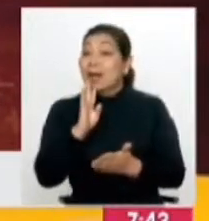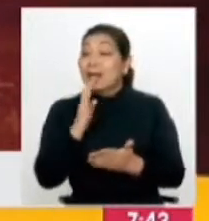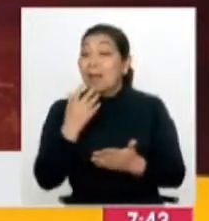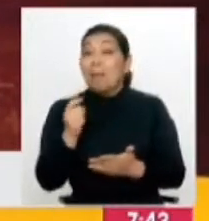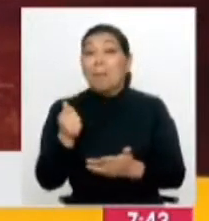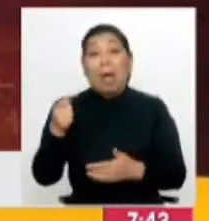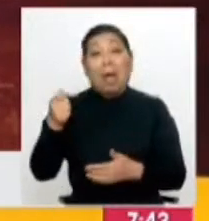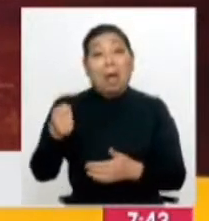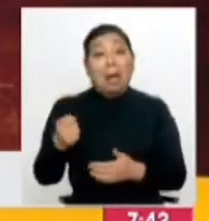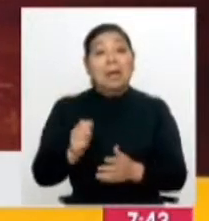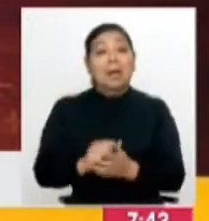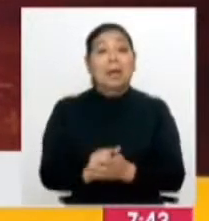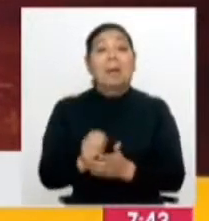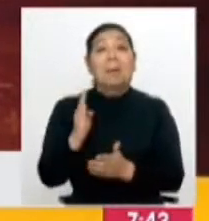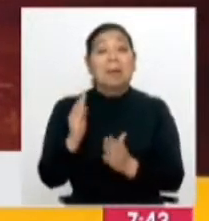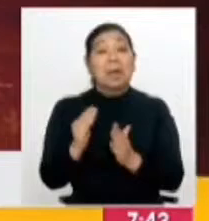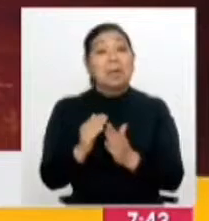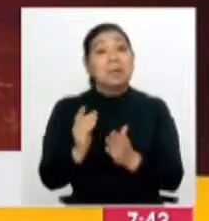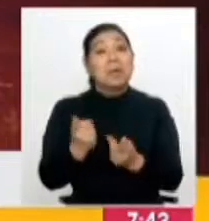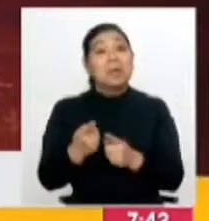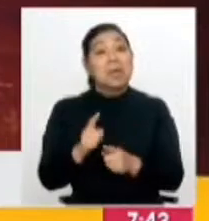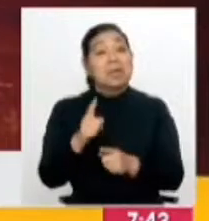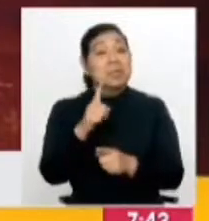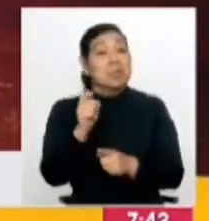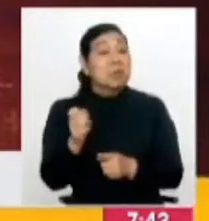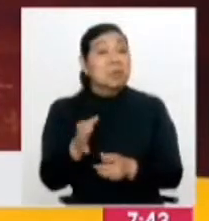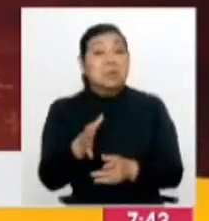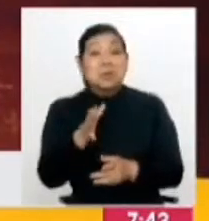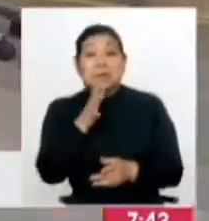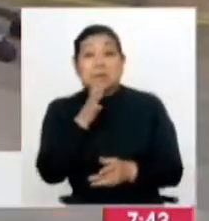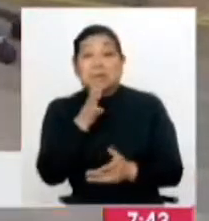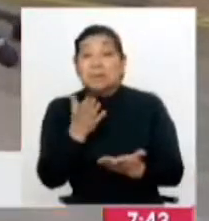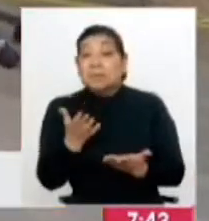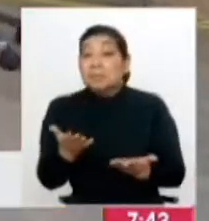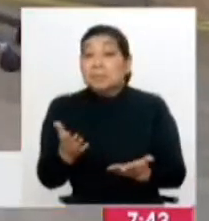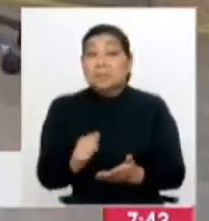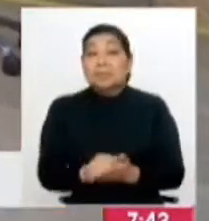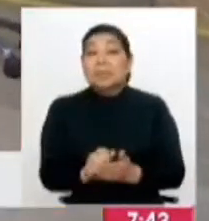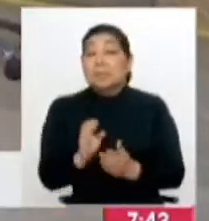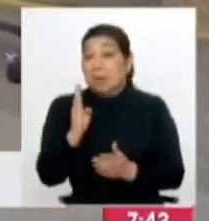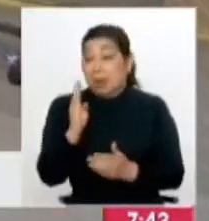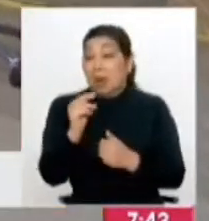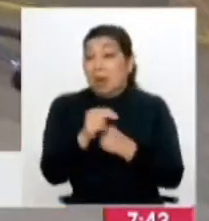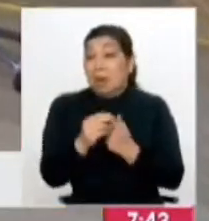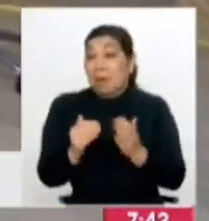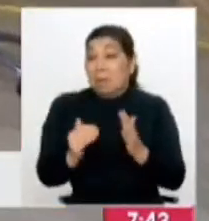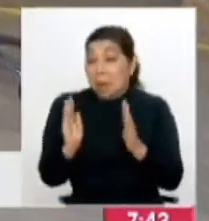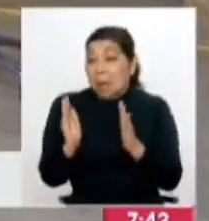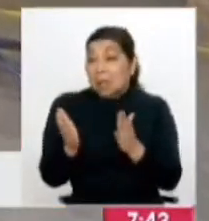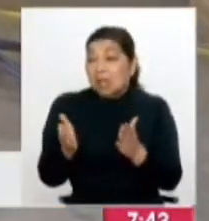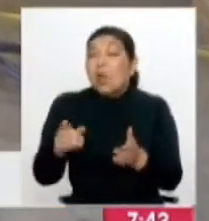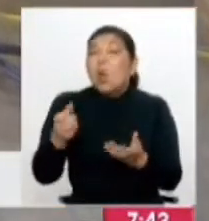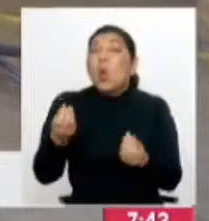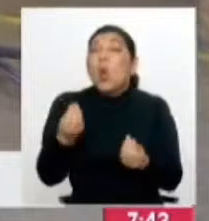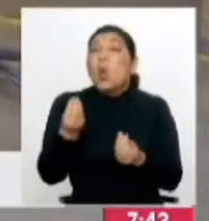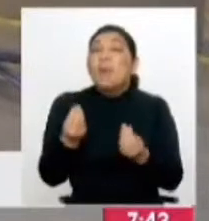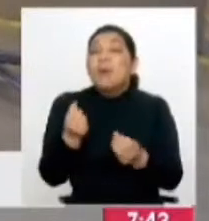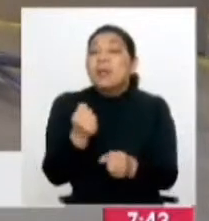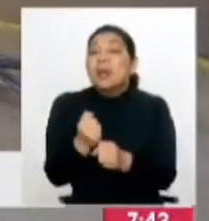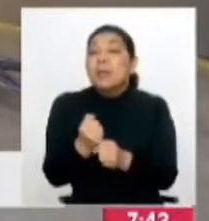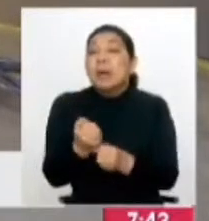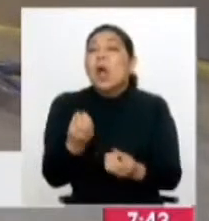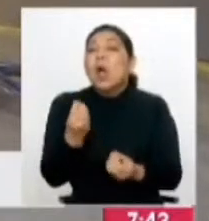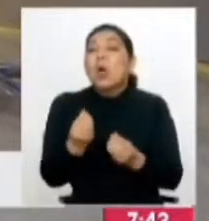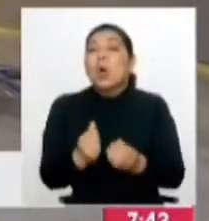de créditos hipotecarios, por ejemplo, ¿no? Yo llegando a 100, yo no sé en ese sentido si el Banco de la Nación tiene más caja. ¿Cómo se trabaja en este